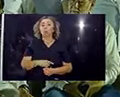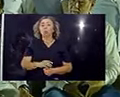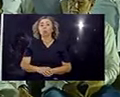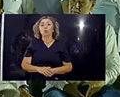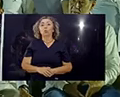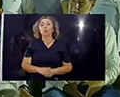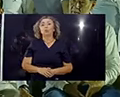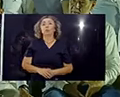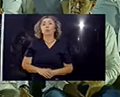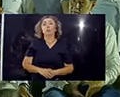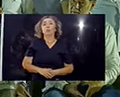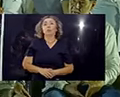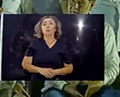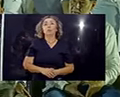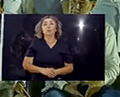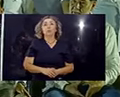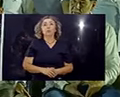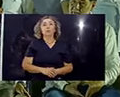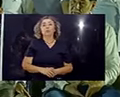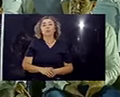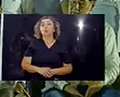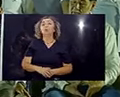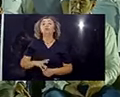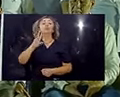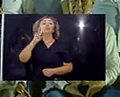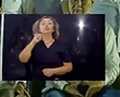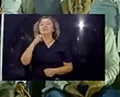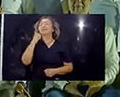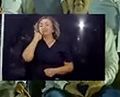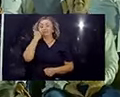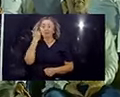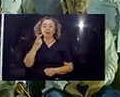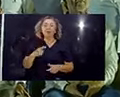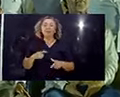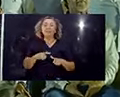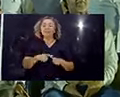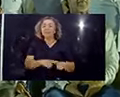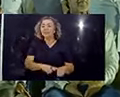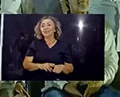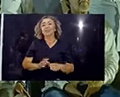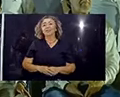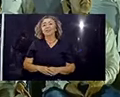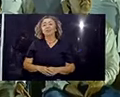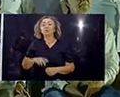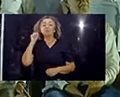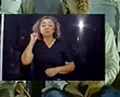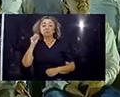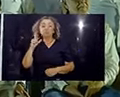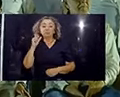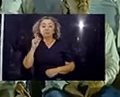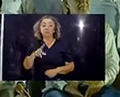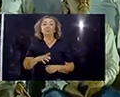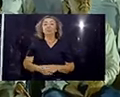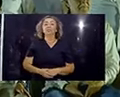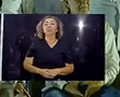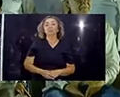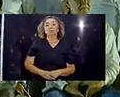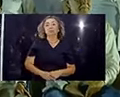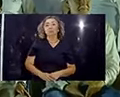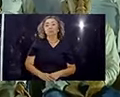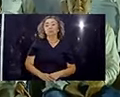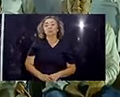exclusión basado en corrupción porque en 2018 el pueblo de México